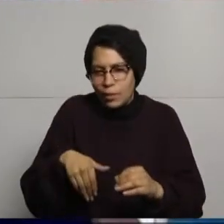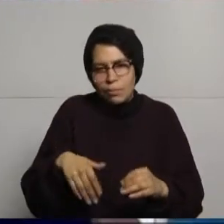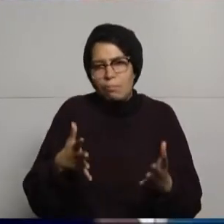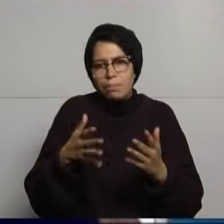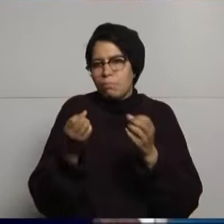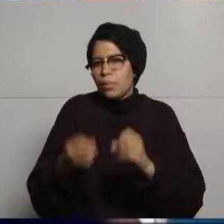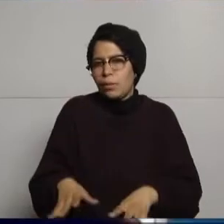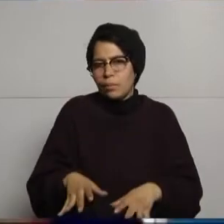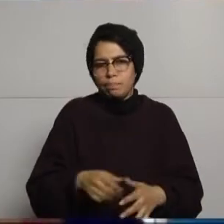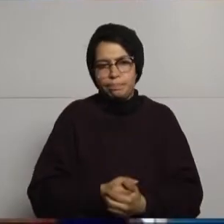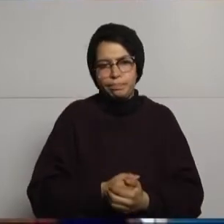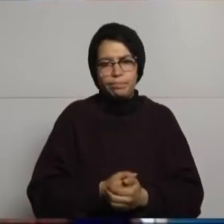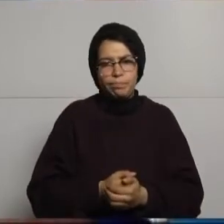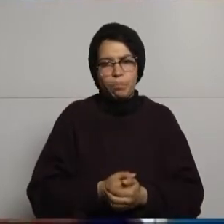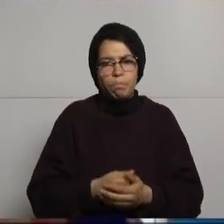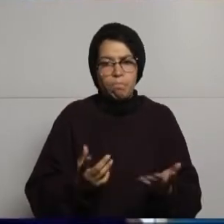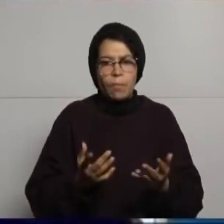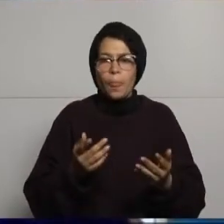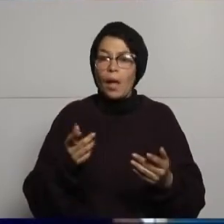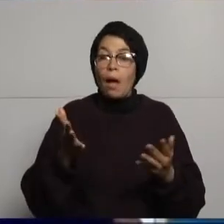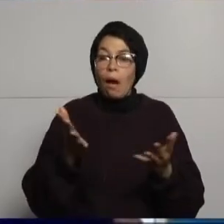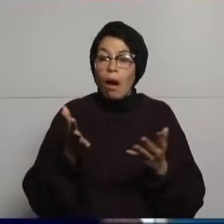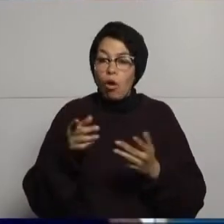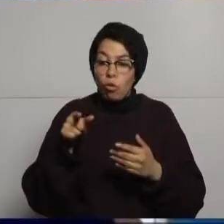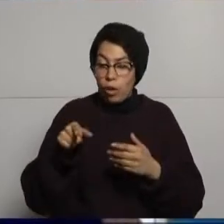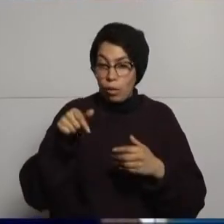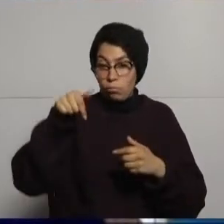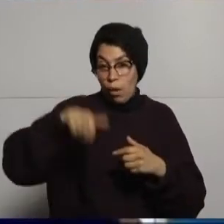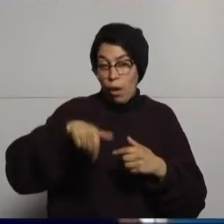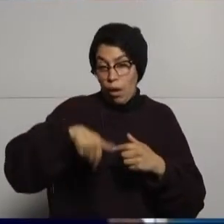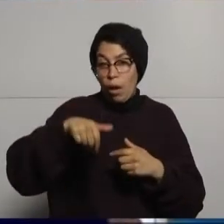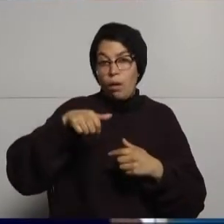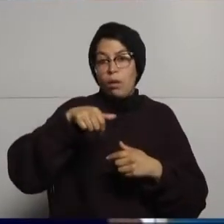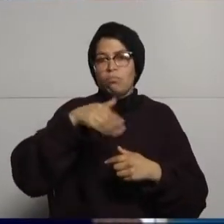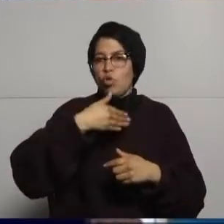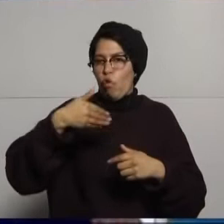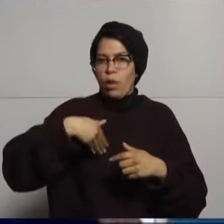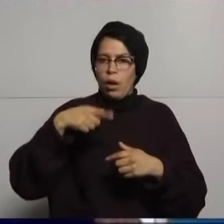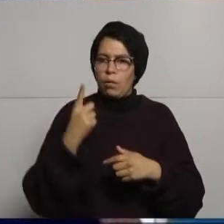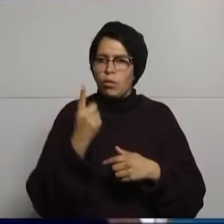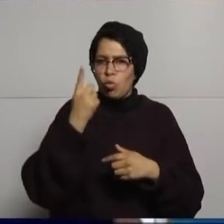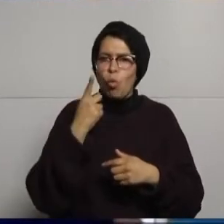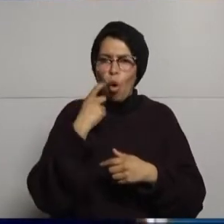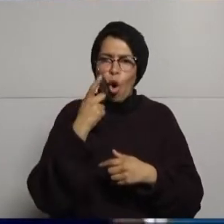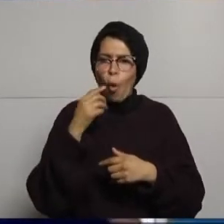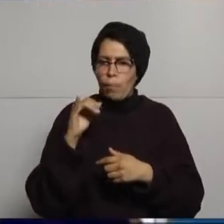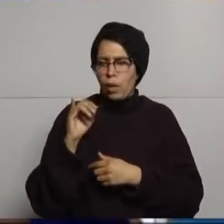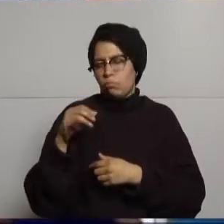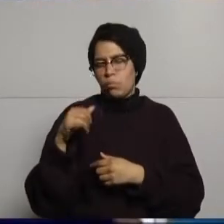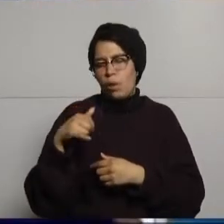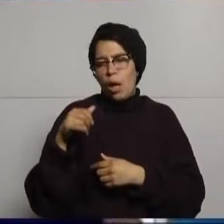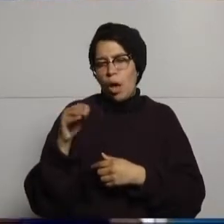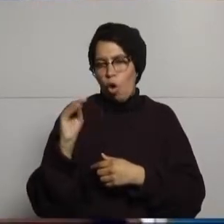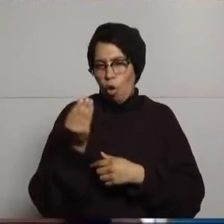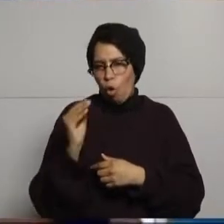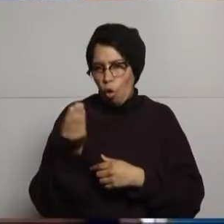1 de enero, tiene su proyecto principal para 4 años. Él viene de ser viceministro de Tecnología, es un tipo joven, 40 años. Llegó con una